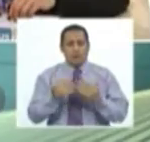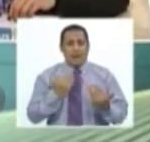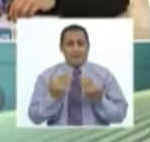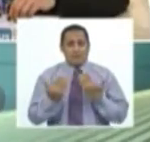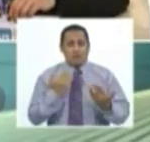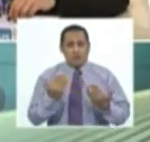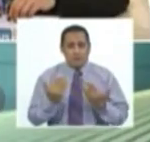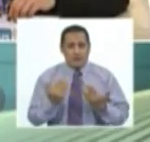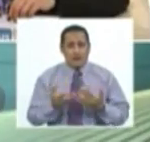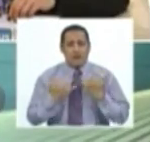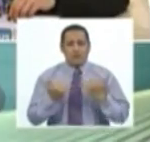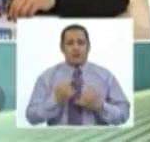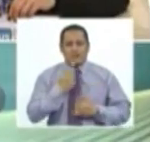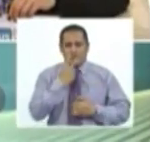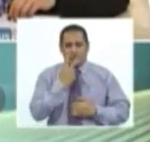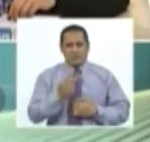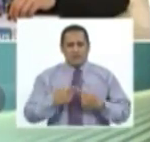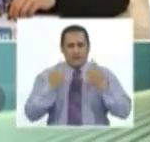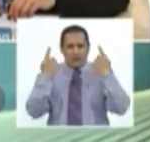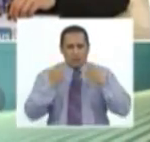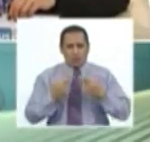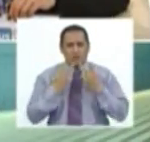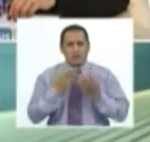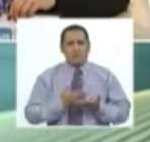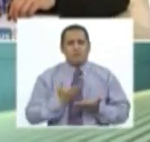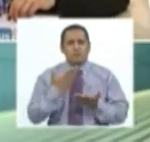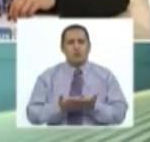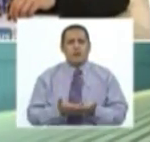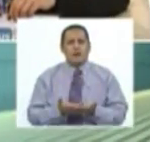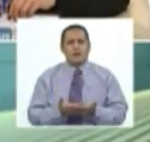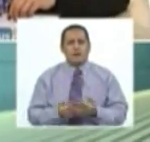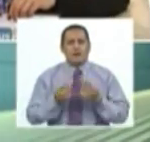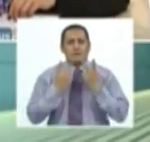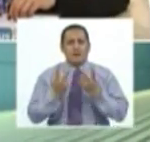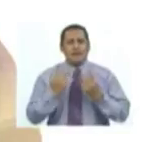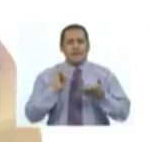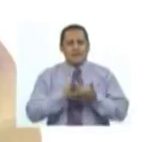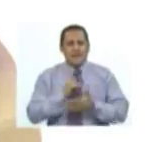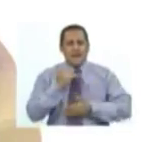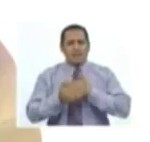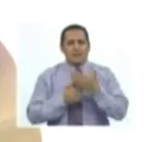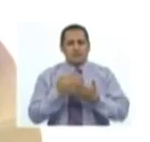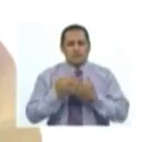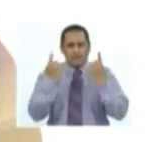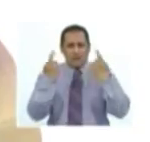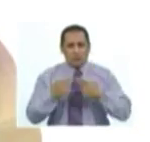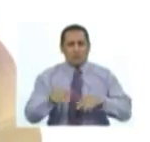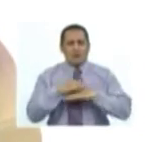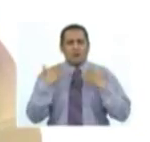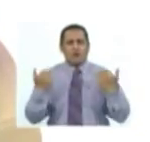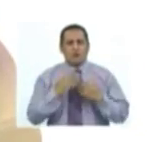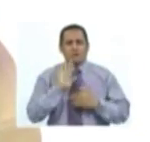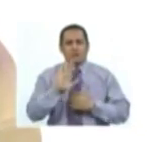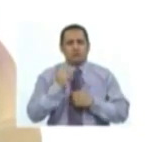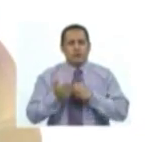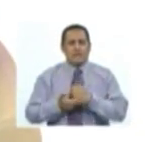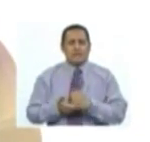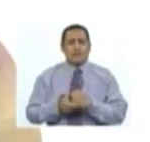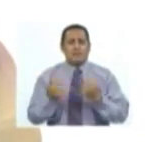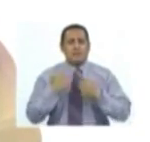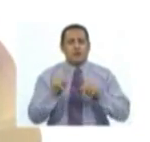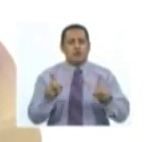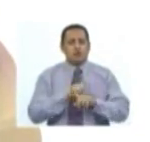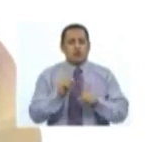forma es el medio de poder constatar que se produjo la afectación de la garantía. Pero